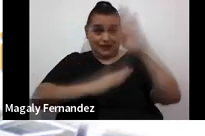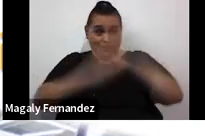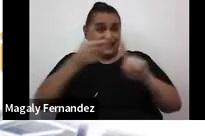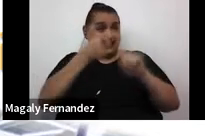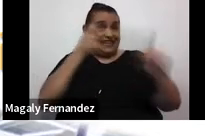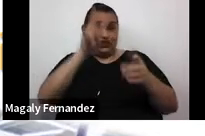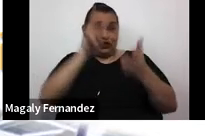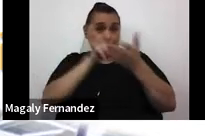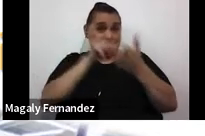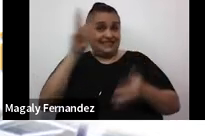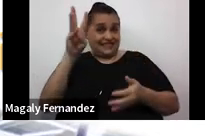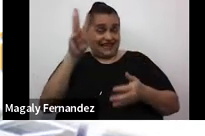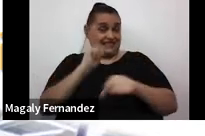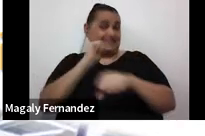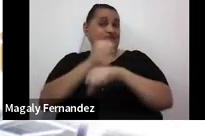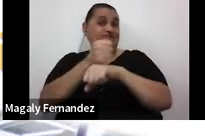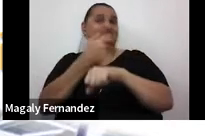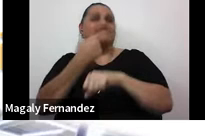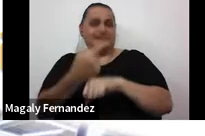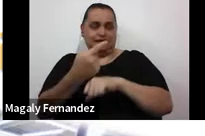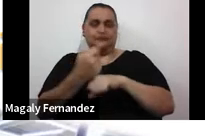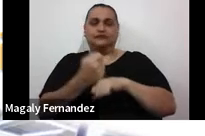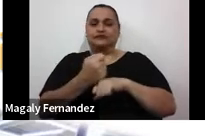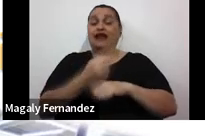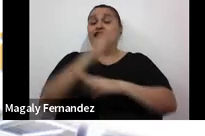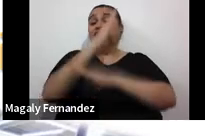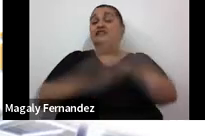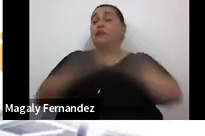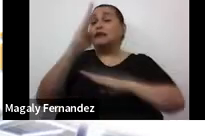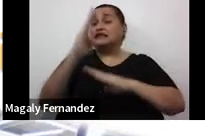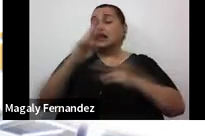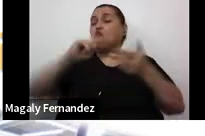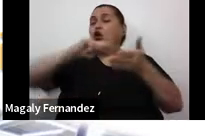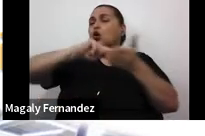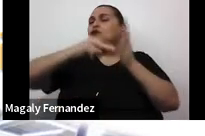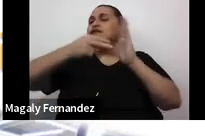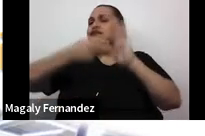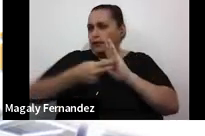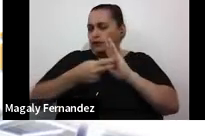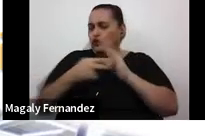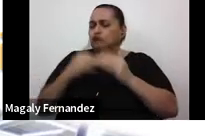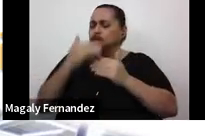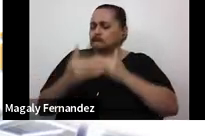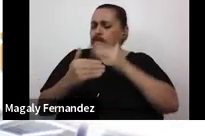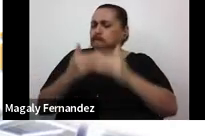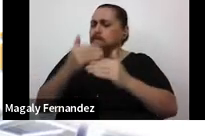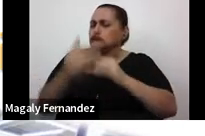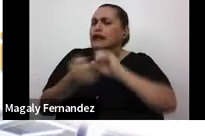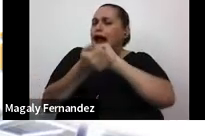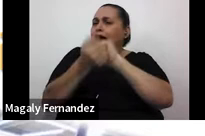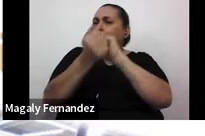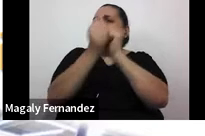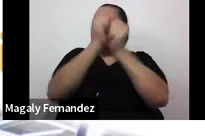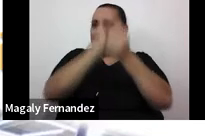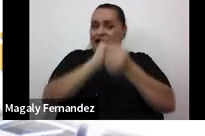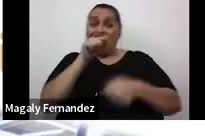2006 Establece que la discapacidad es un concepto que está en constante evolución y en ese momento